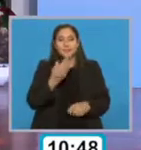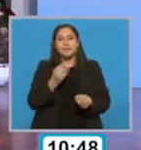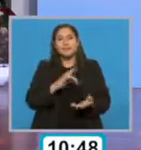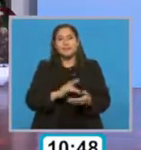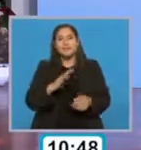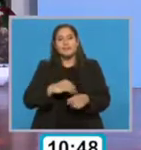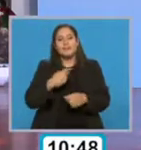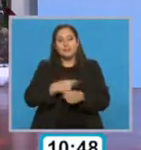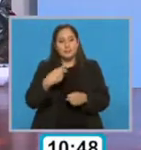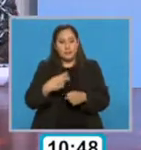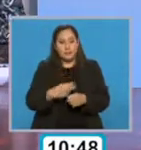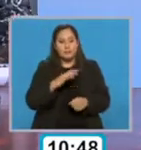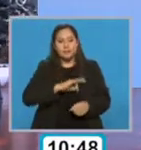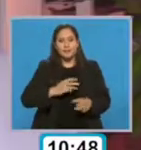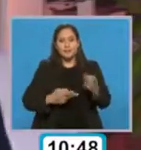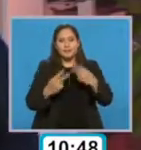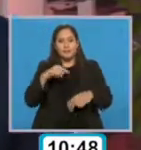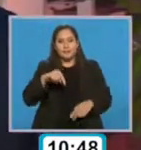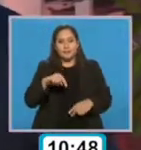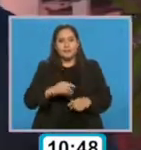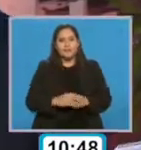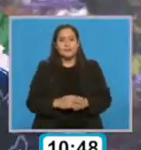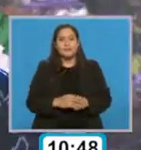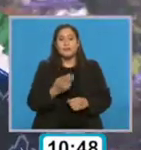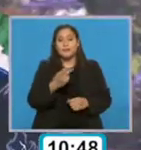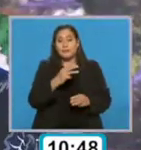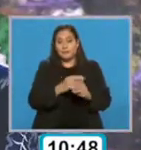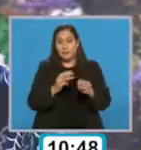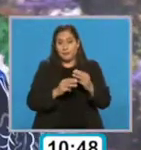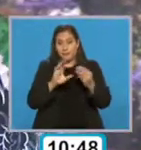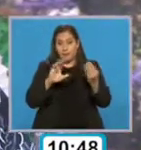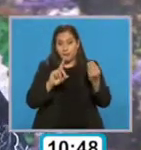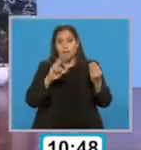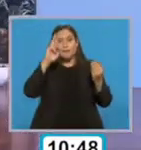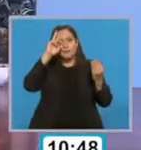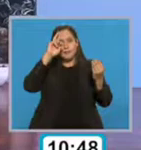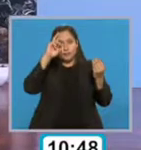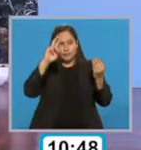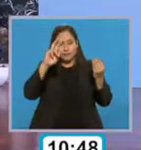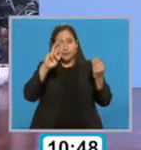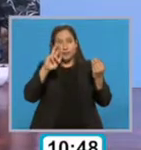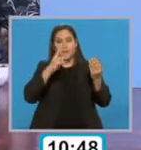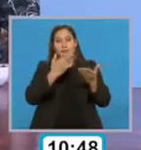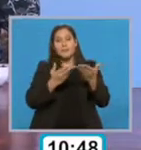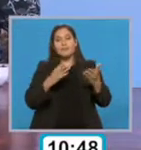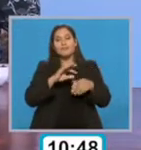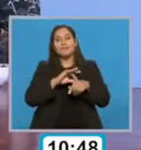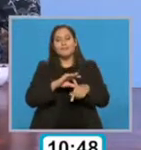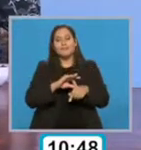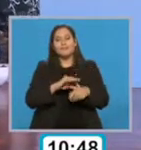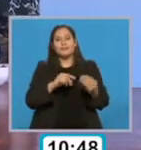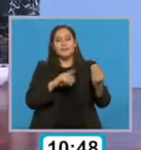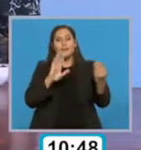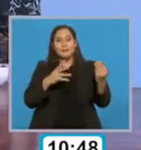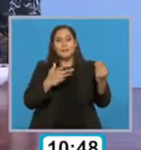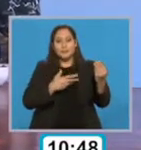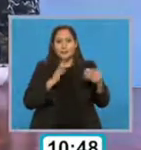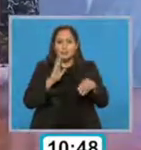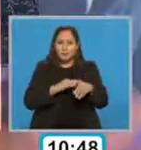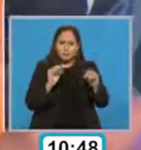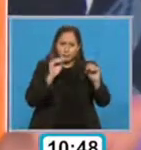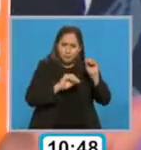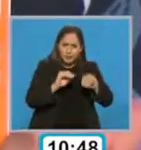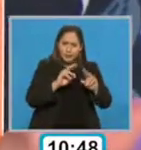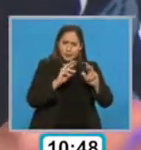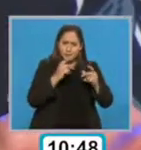gracias por la invitación. Feliz de estar aquí. Este material discográfico es un sueño hecho realidad. Ya tienes más música.